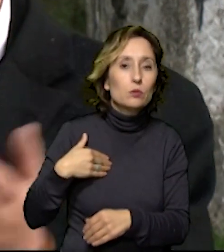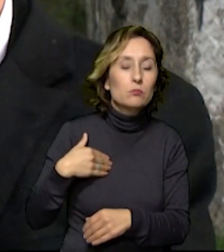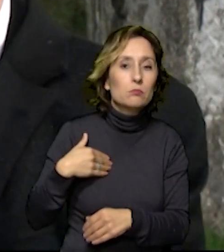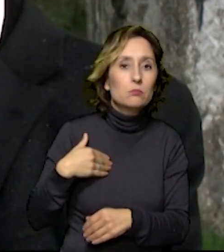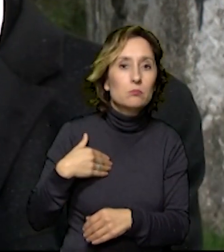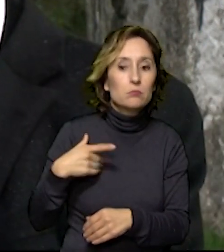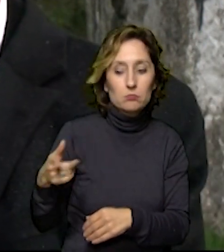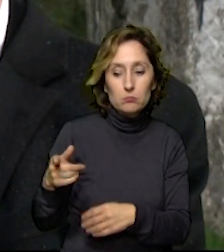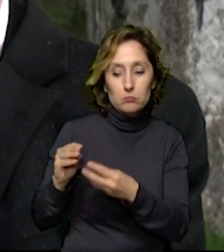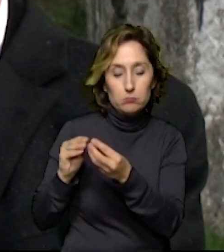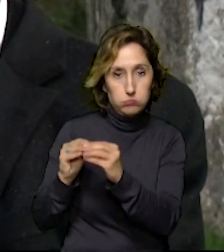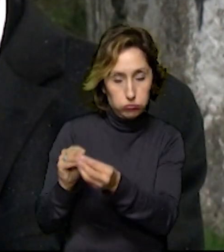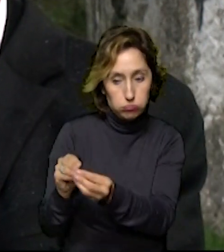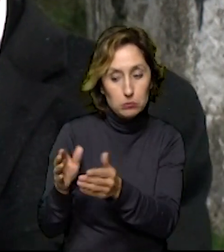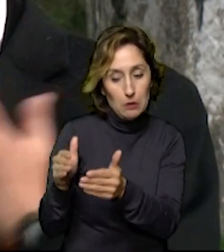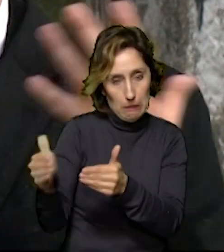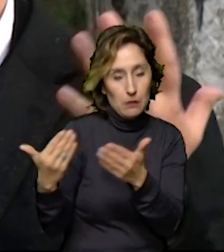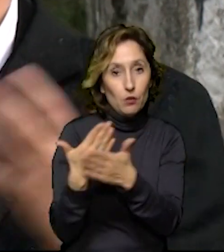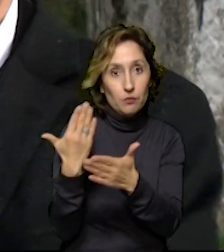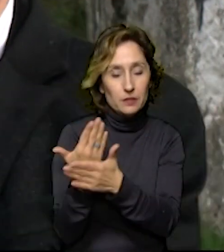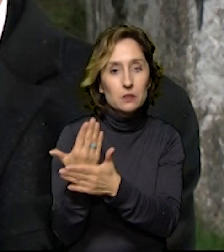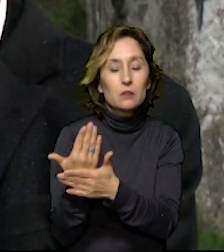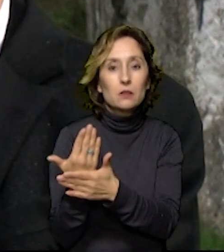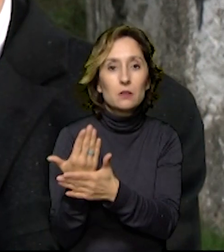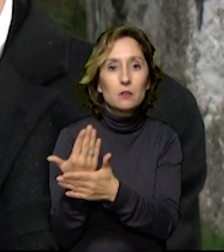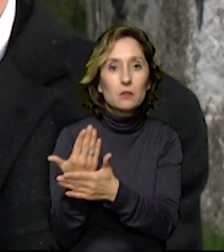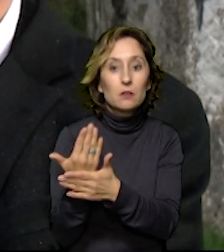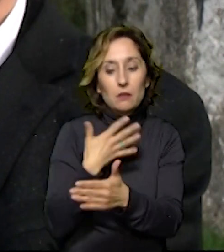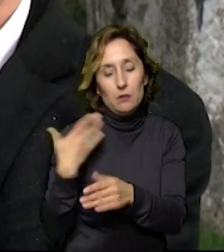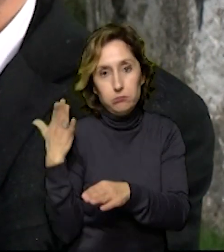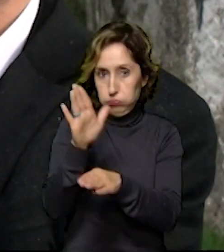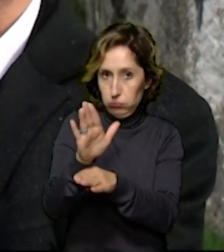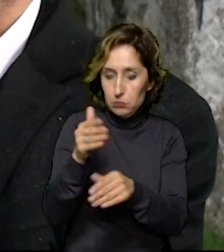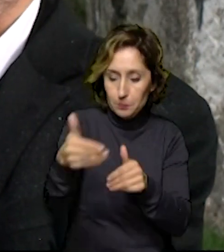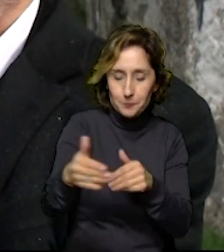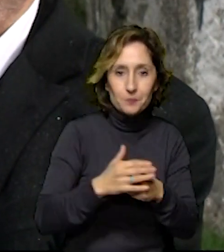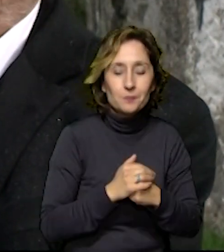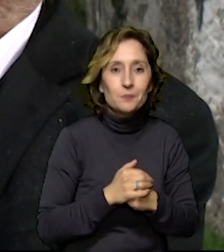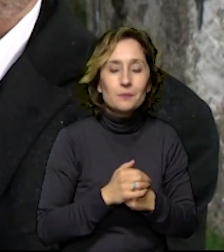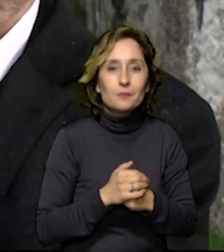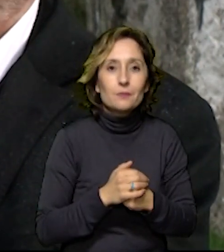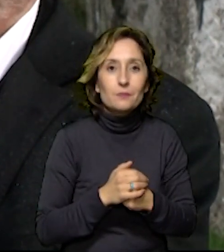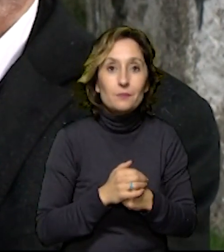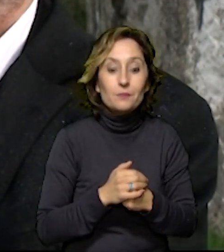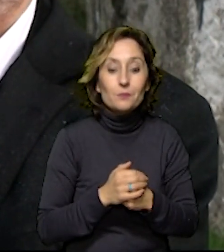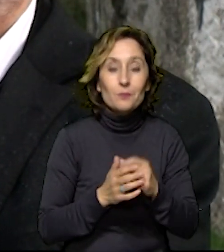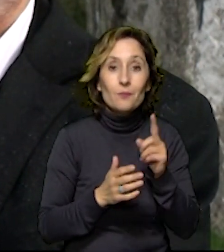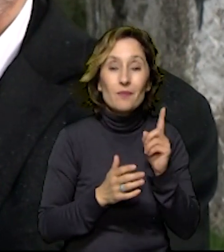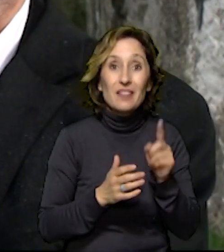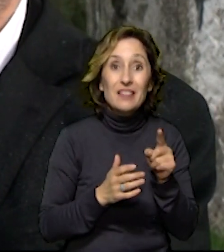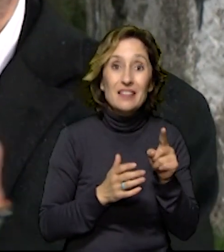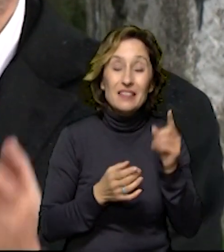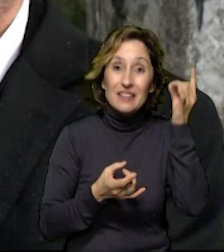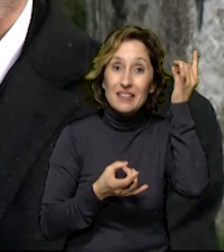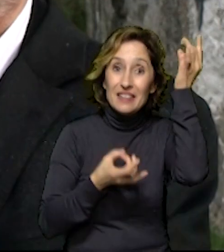verá en fechas próximas la actuación que queremos hacer, y digamos, esa actividad tiene que